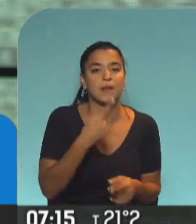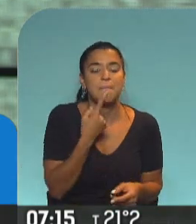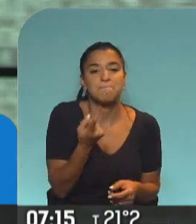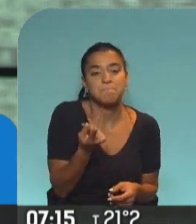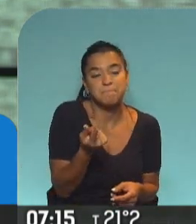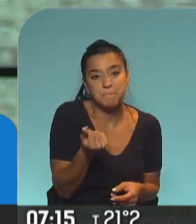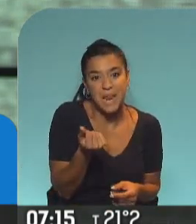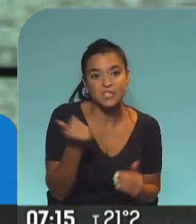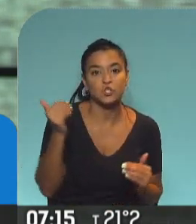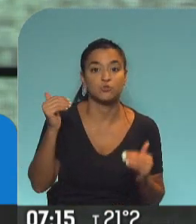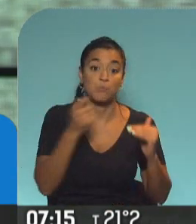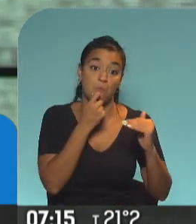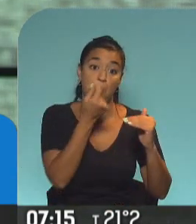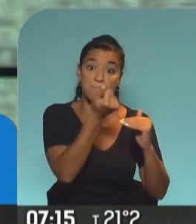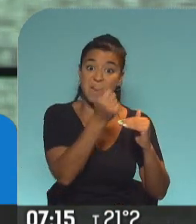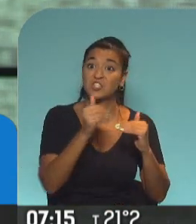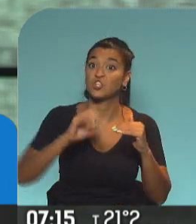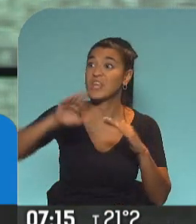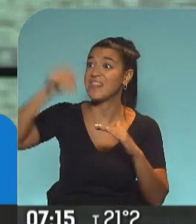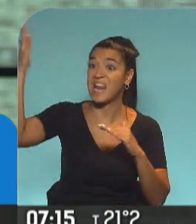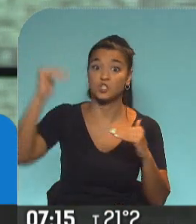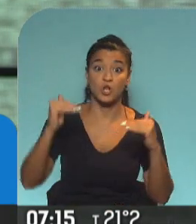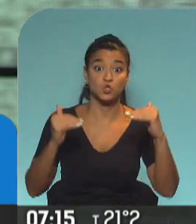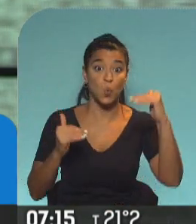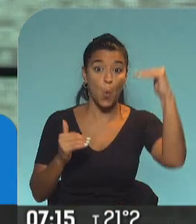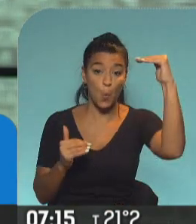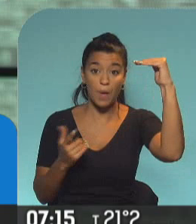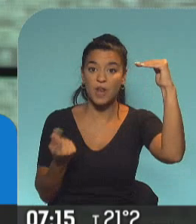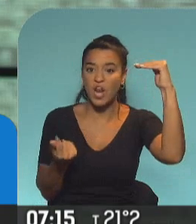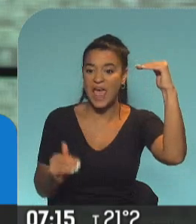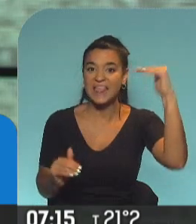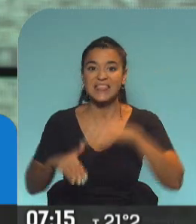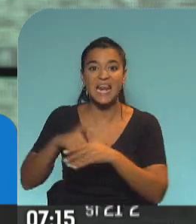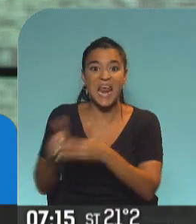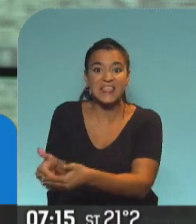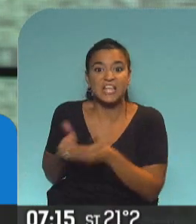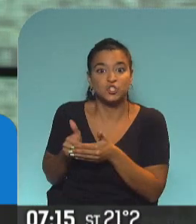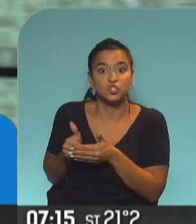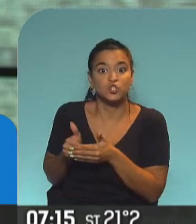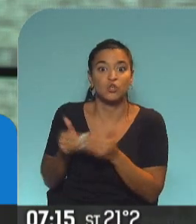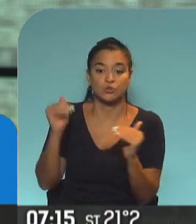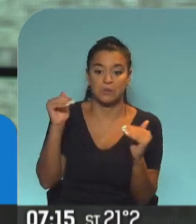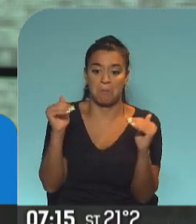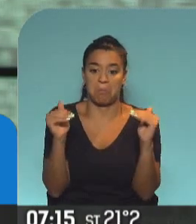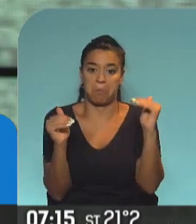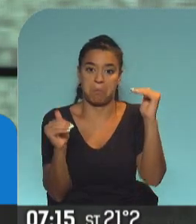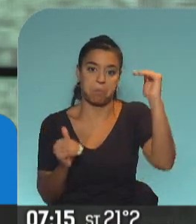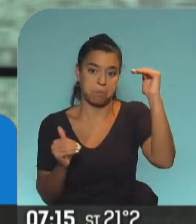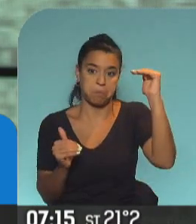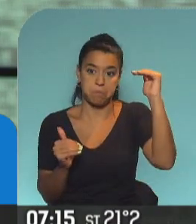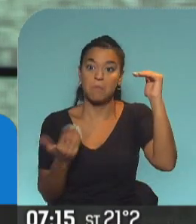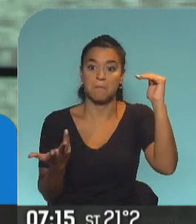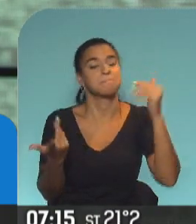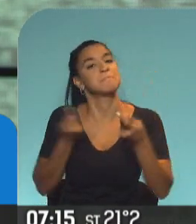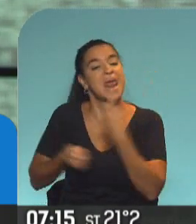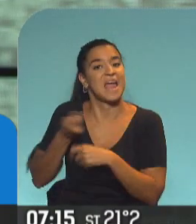es decir, que aunque suban los precios internacionales, si vos subís las retenciones, podés desacoplar el precio para que en el